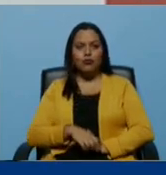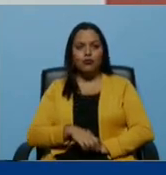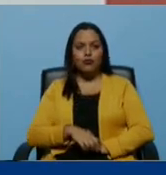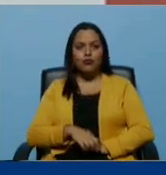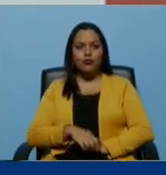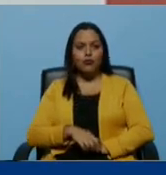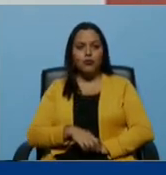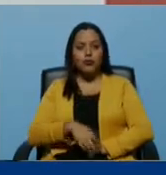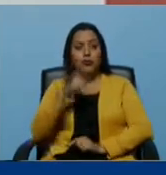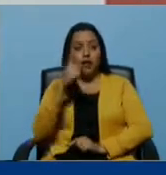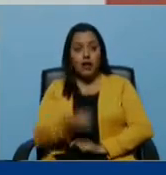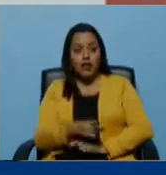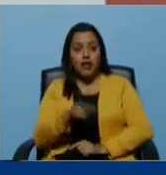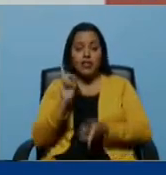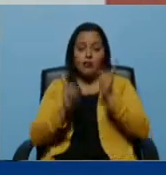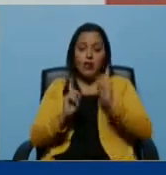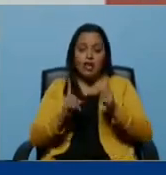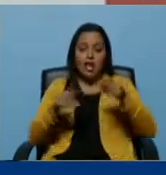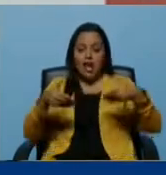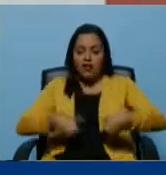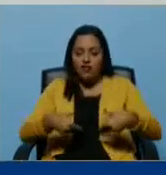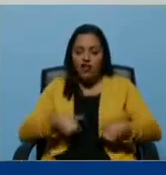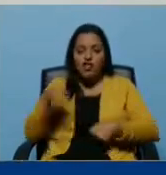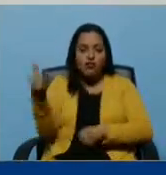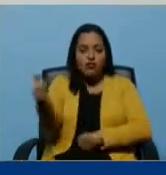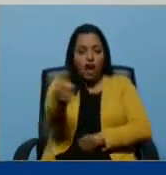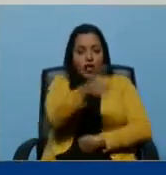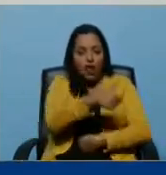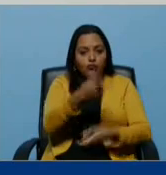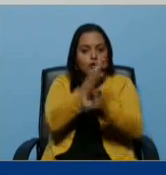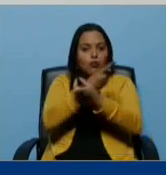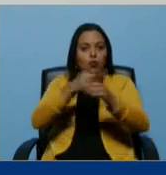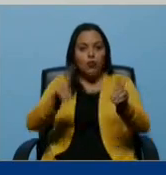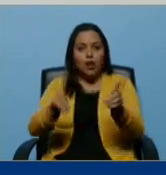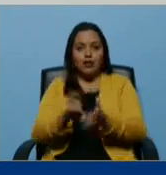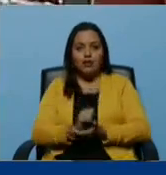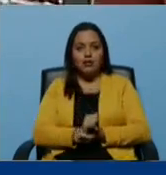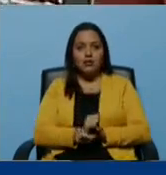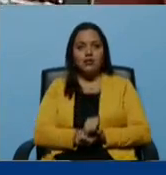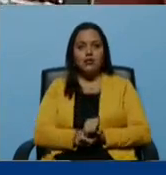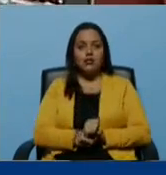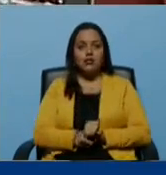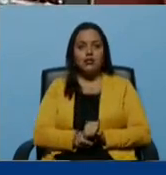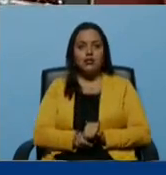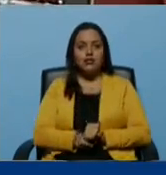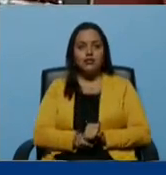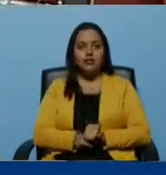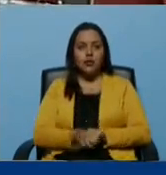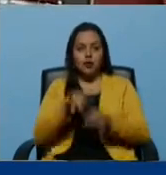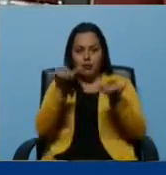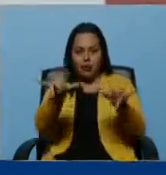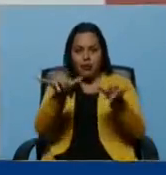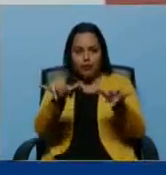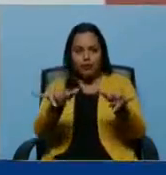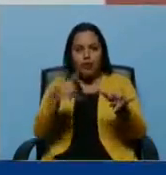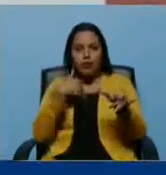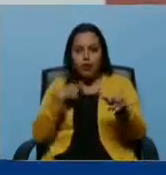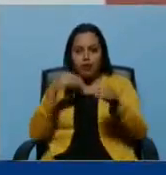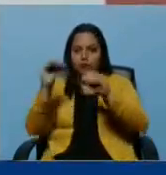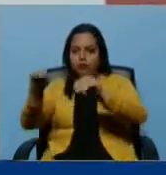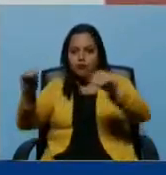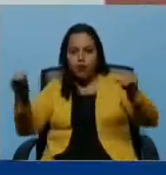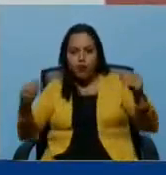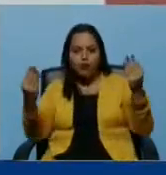Tiene que depender del esfuerzo colectivo, de una democracia. Por eso convoco con